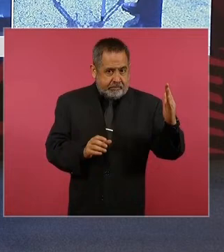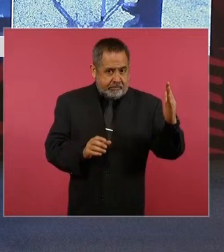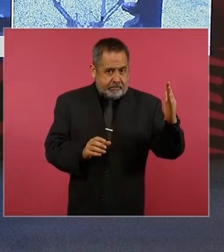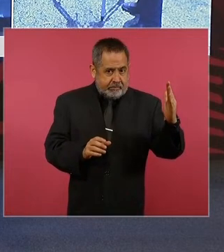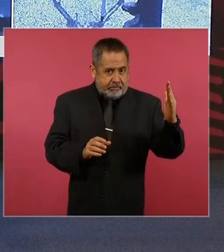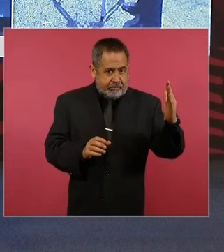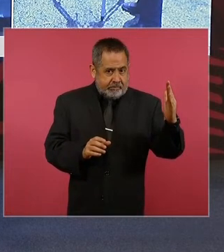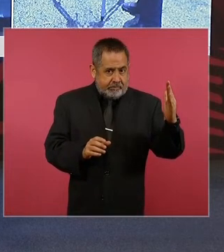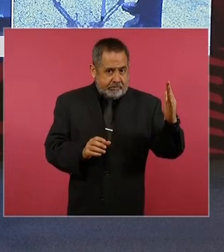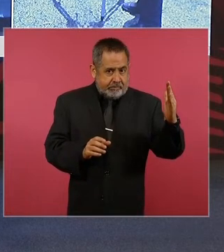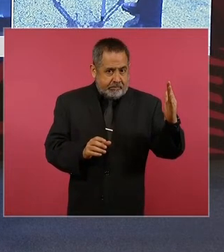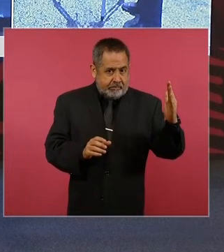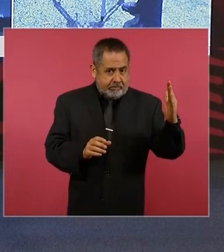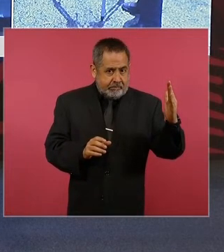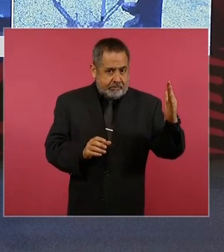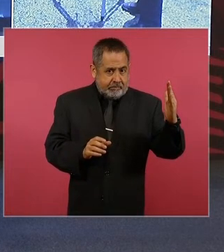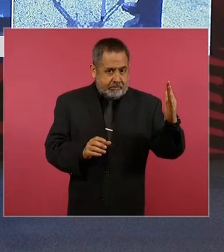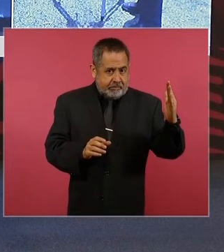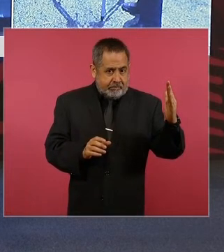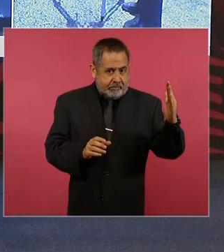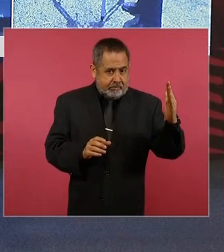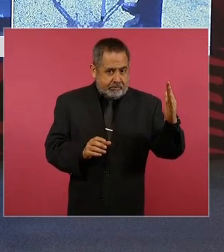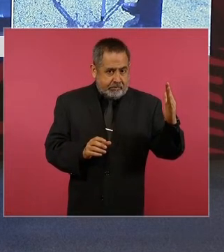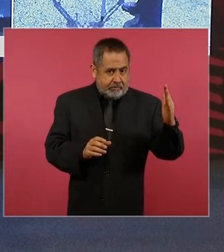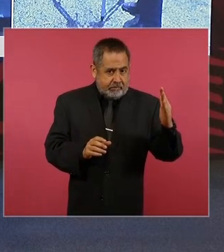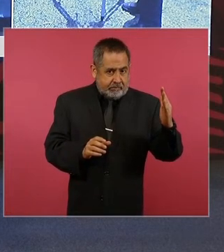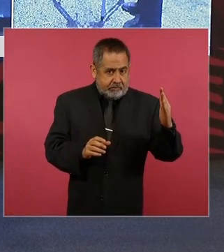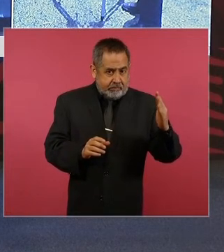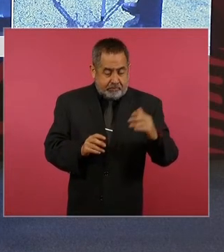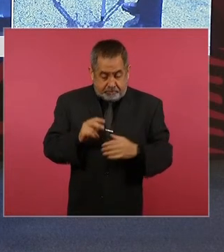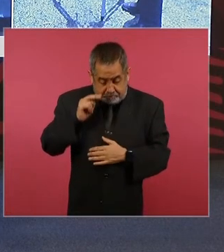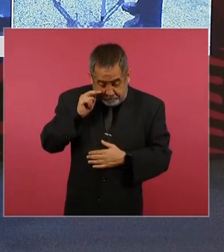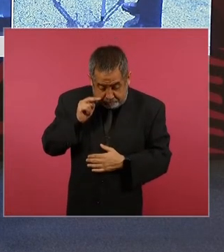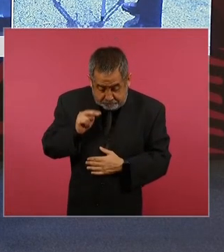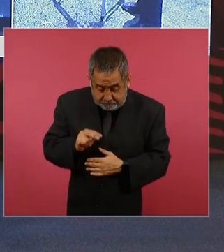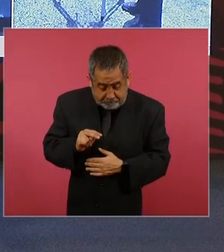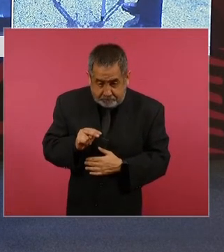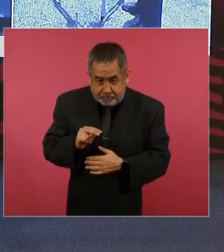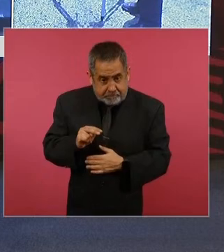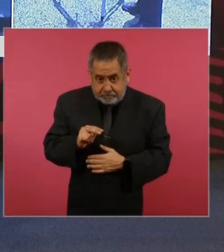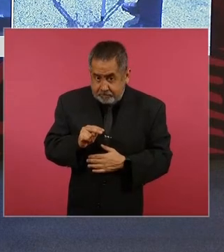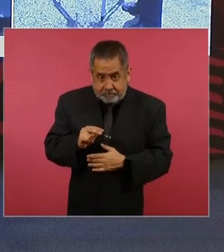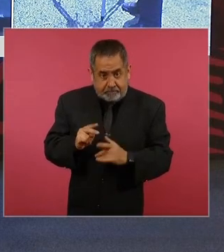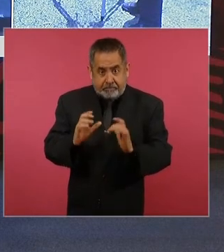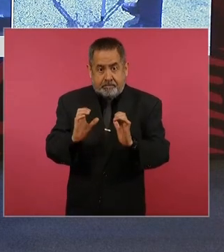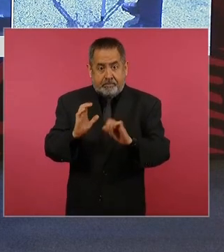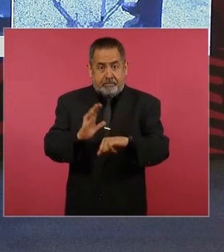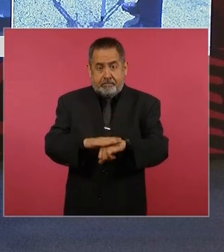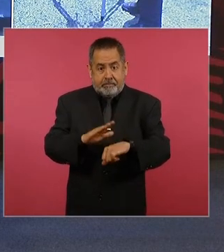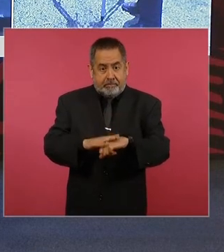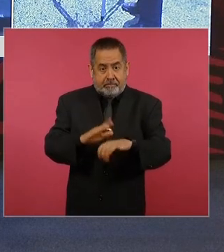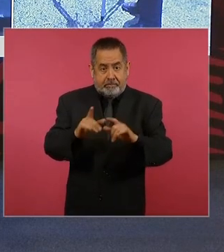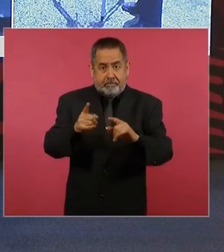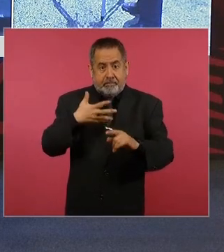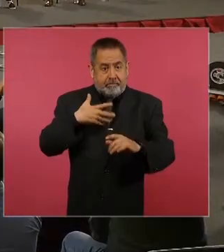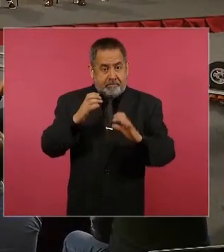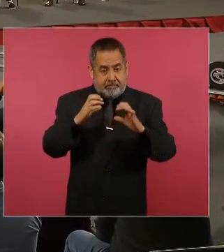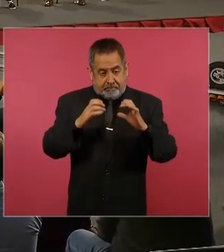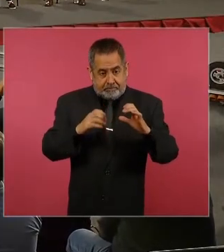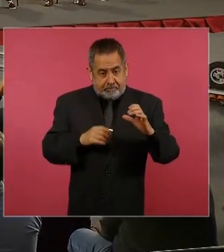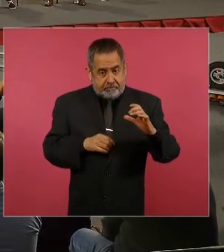No hay que poner los ojos aquí porque se queman. Tengan mucho cuidado con eso los que tienen